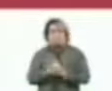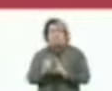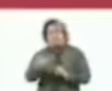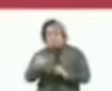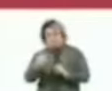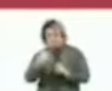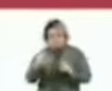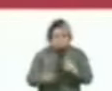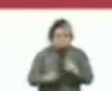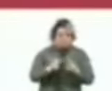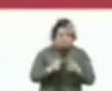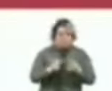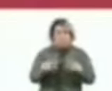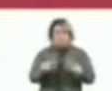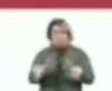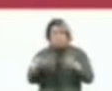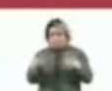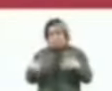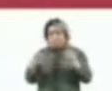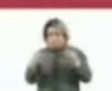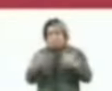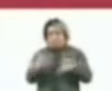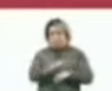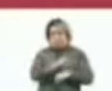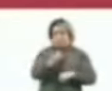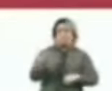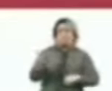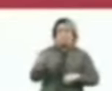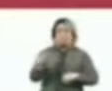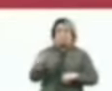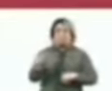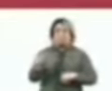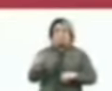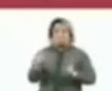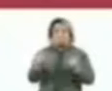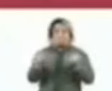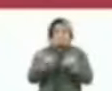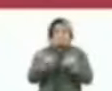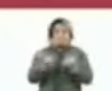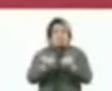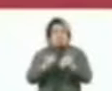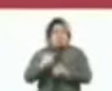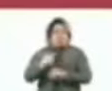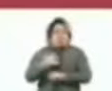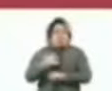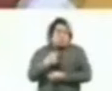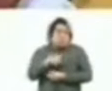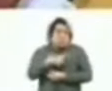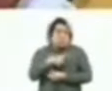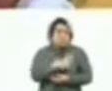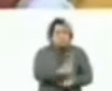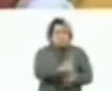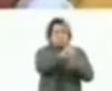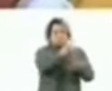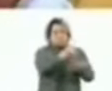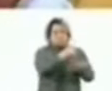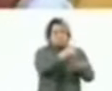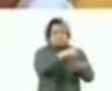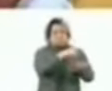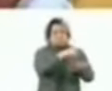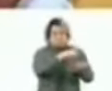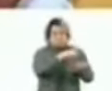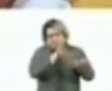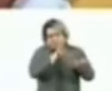mercados públicos de la Ciudad de México estamos incorporando, además de que tienen un presupuesto histórico